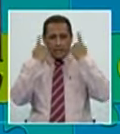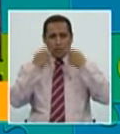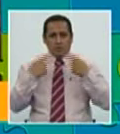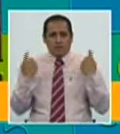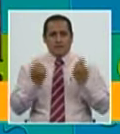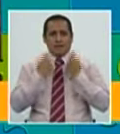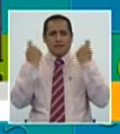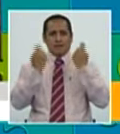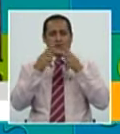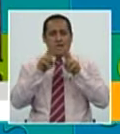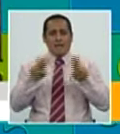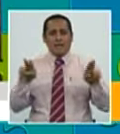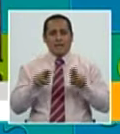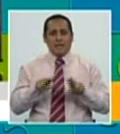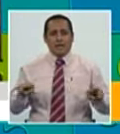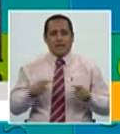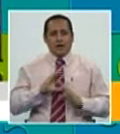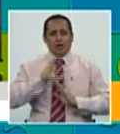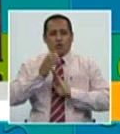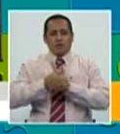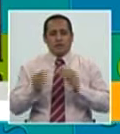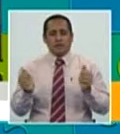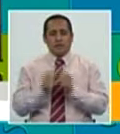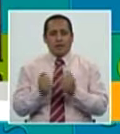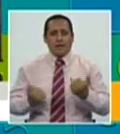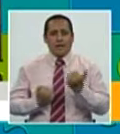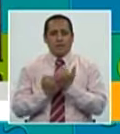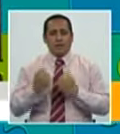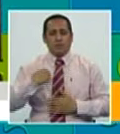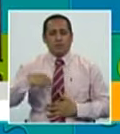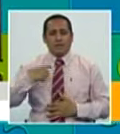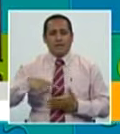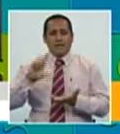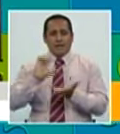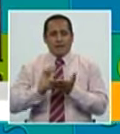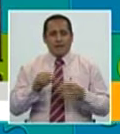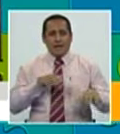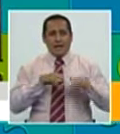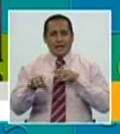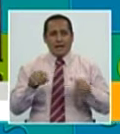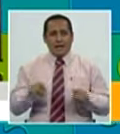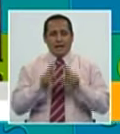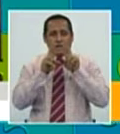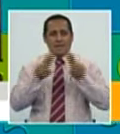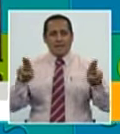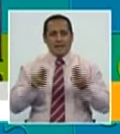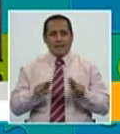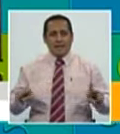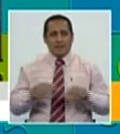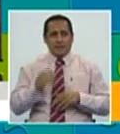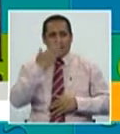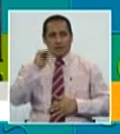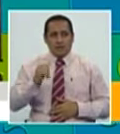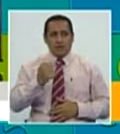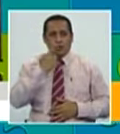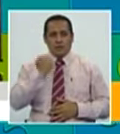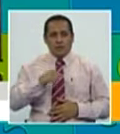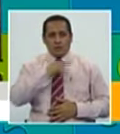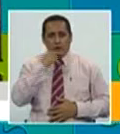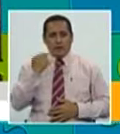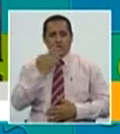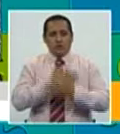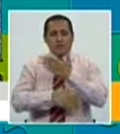En el marco de la celebración de la Navidad, el CONADIS, con el apoyo de la Municipalidad de Lima, realizarán la Navidad para niñas y niños